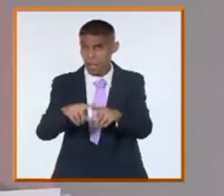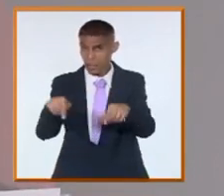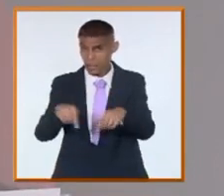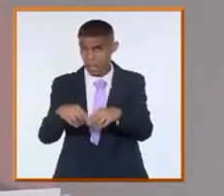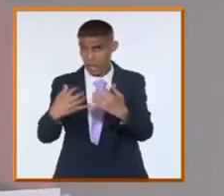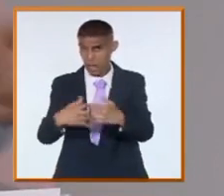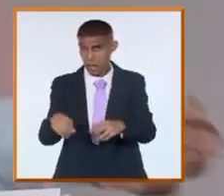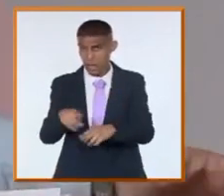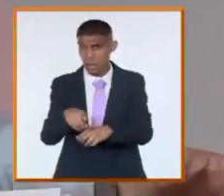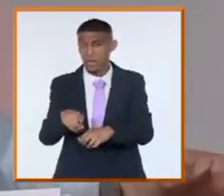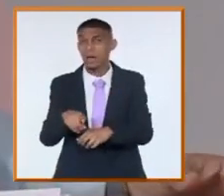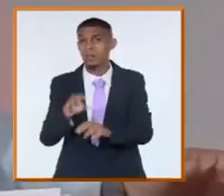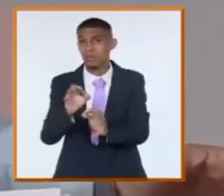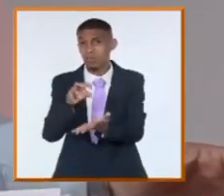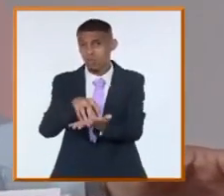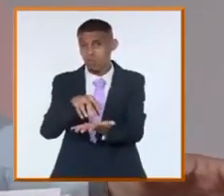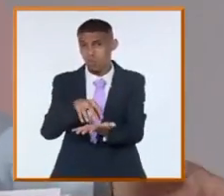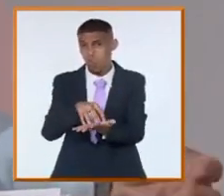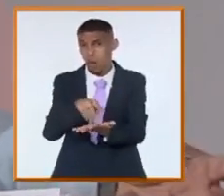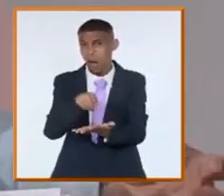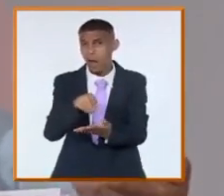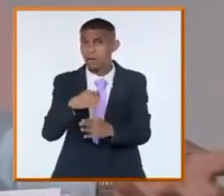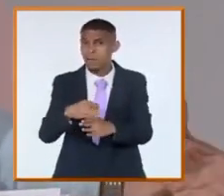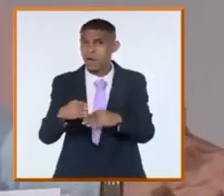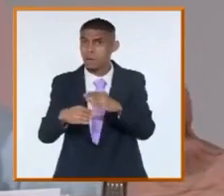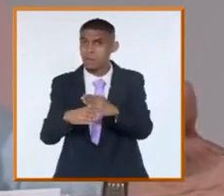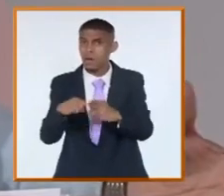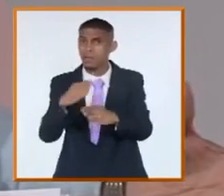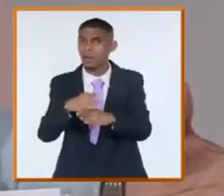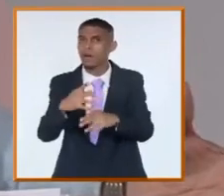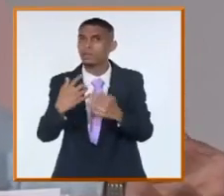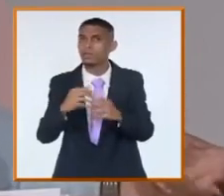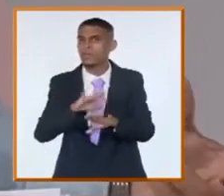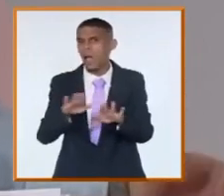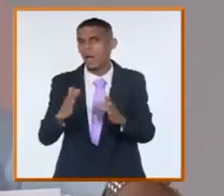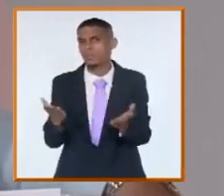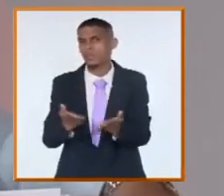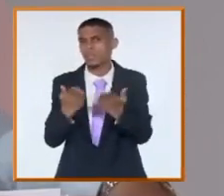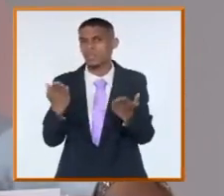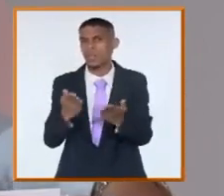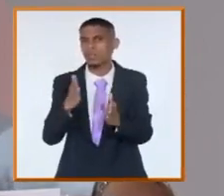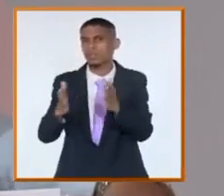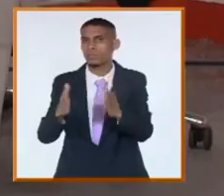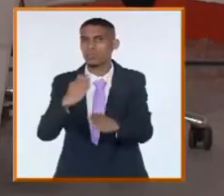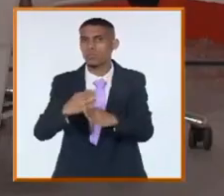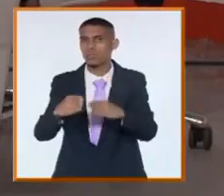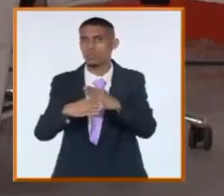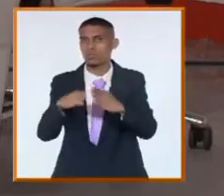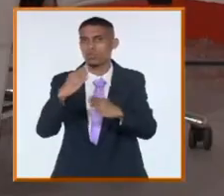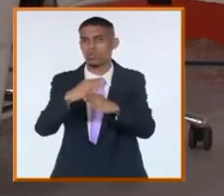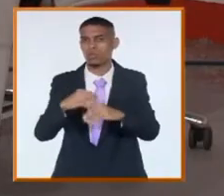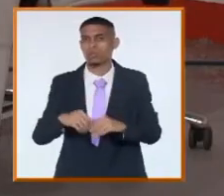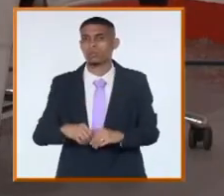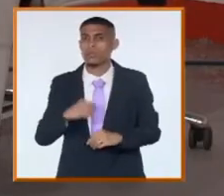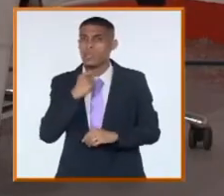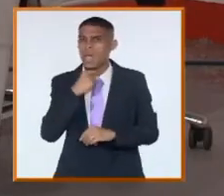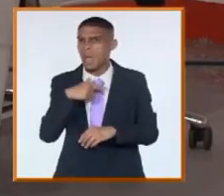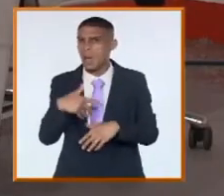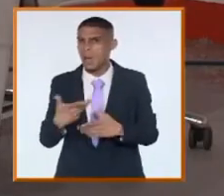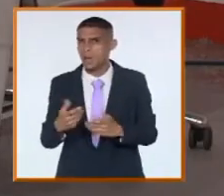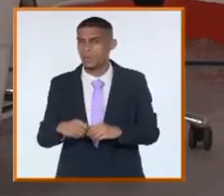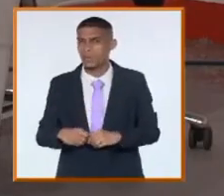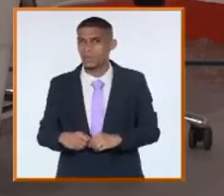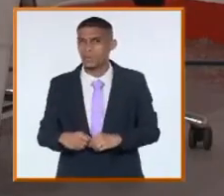en los lugares donde se están construyendo inclusive desarrollo ya en la etapa de la construcción en qué sentido en desarrollo en